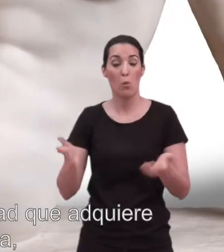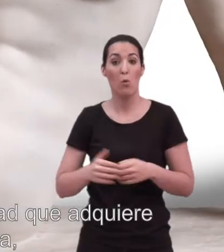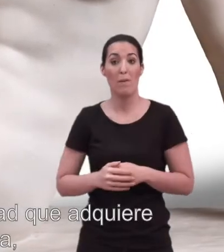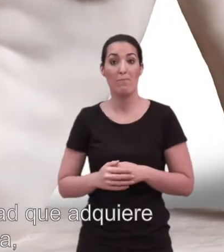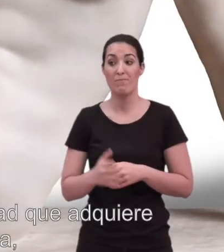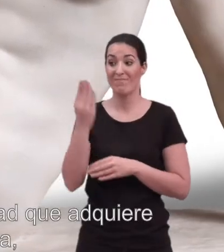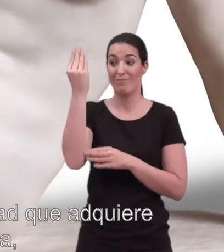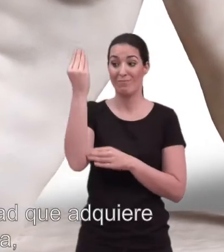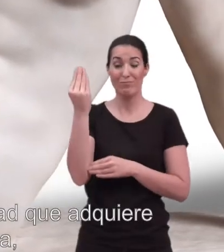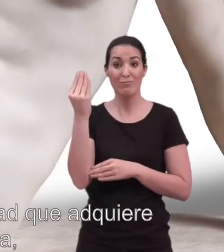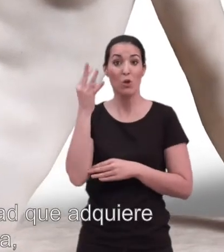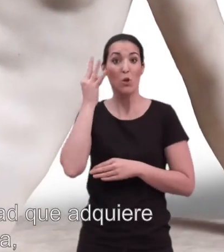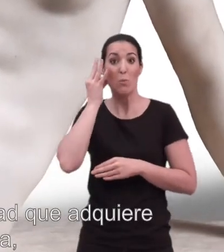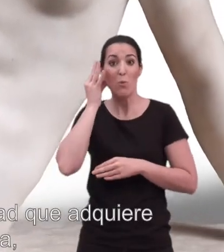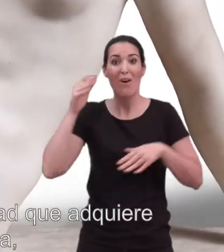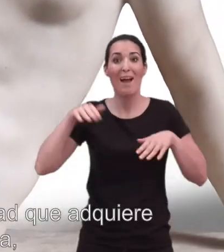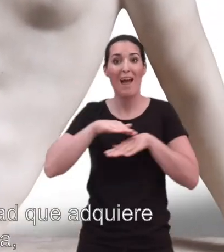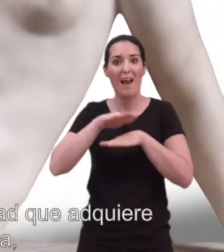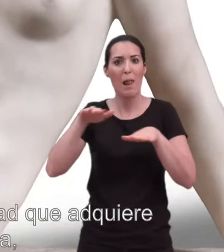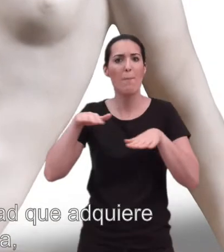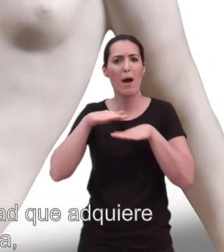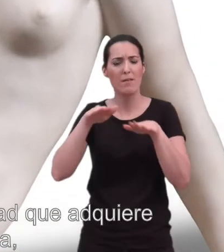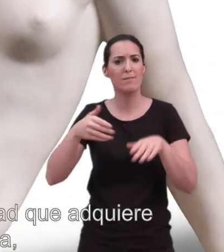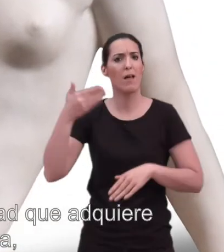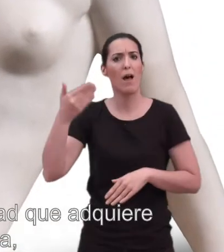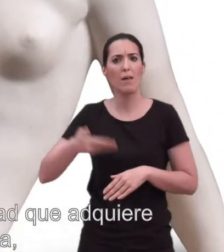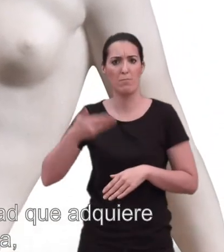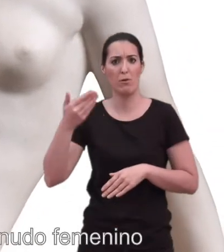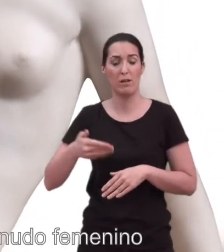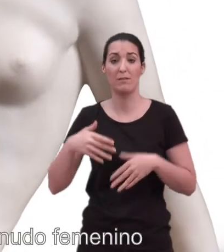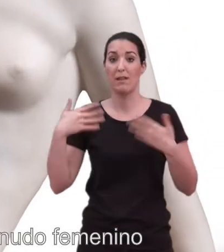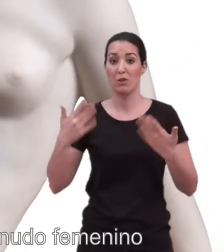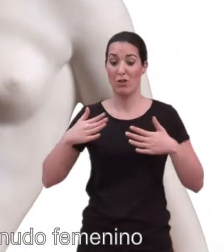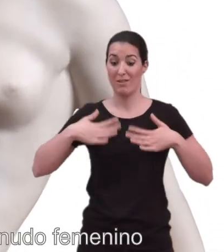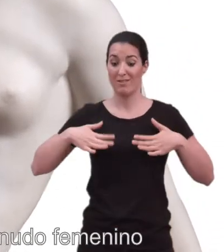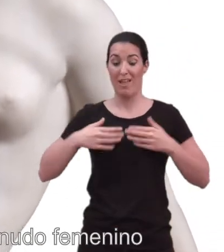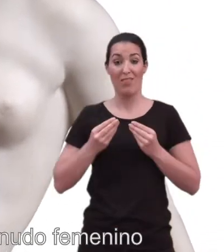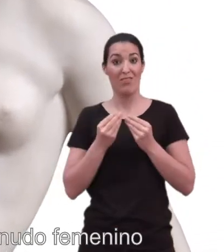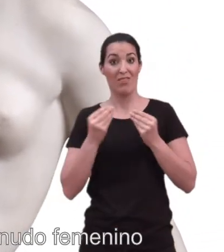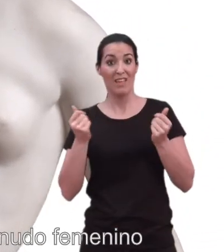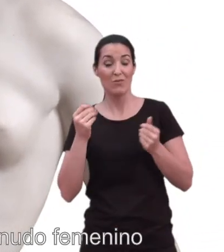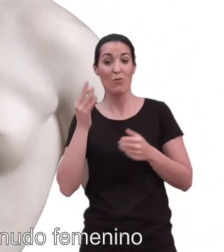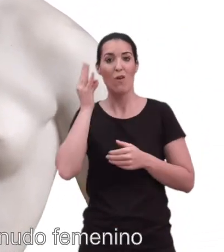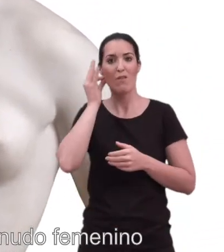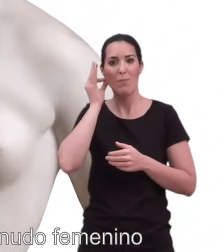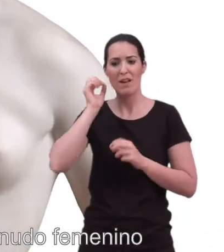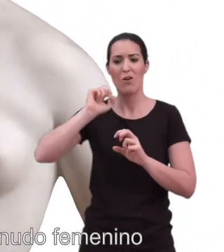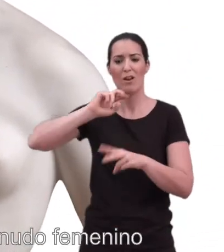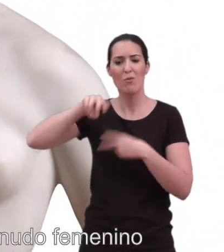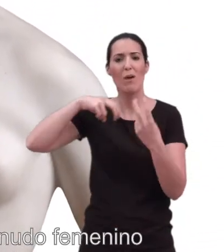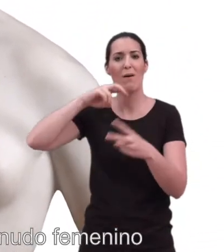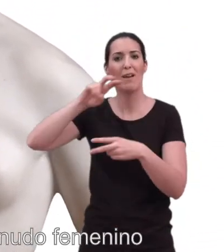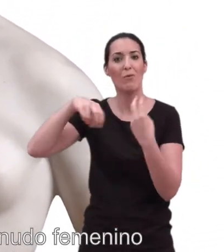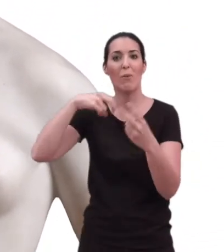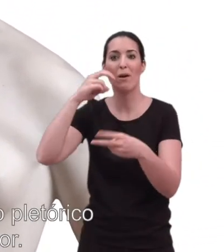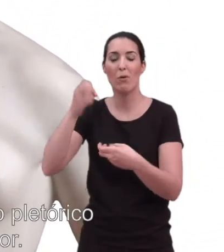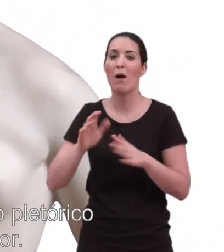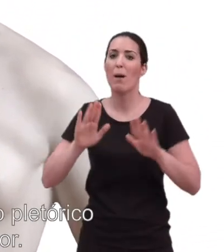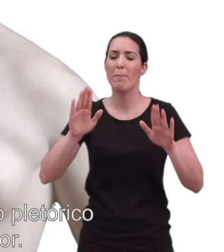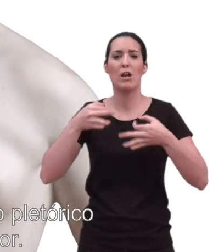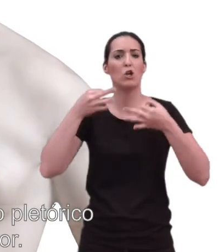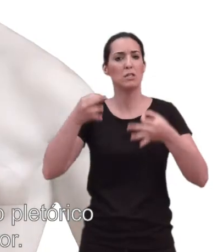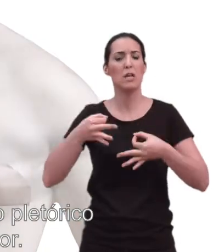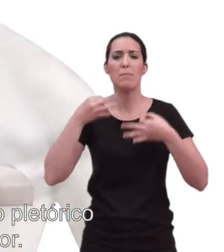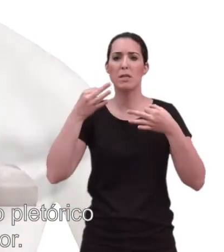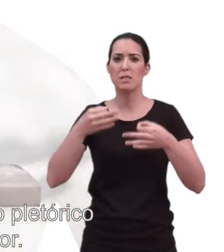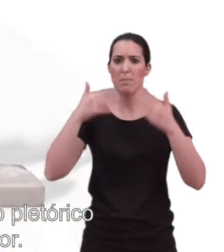gran popularidad que adquiere el motivo de la mujer bañista, con el que se renueva el género del desnudo femenino, sin